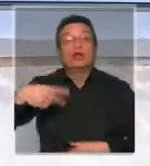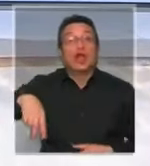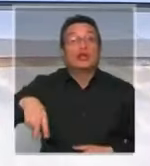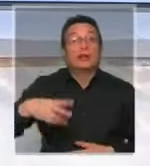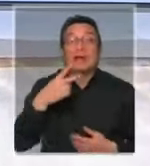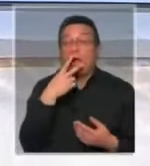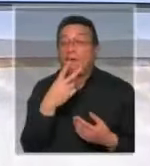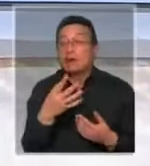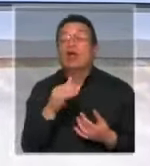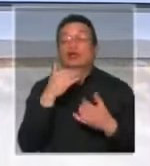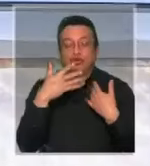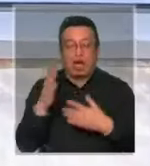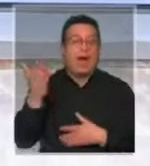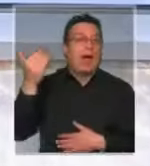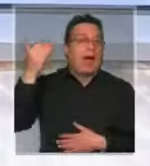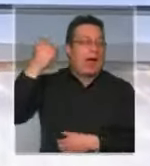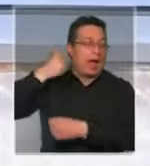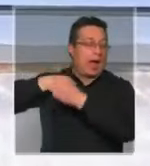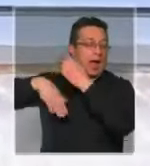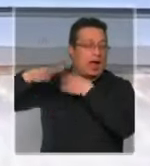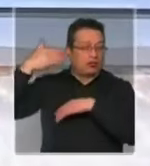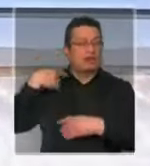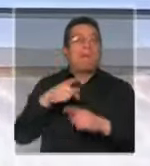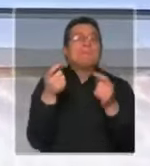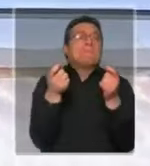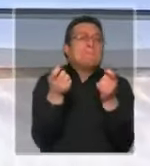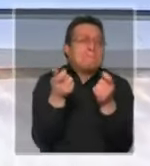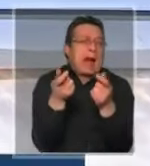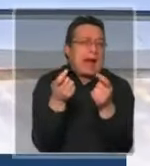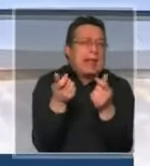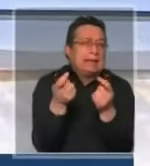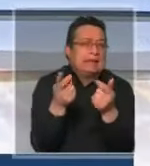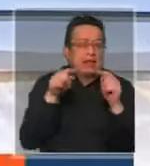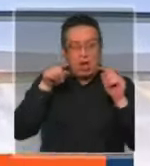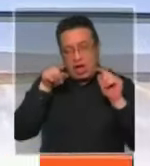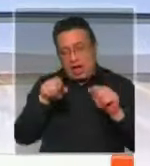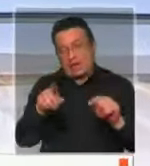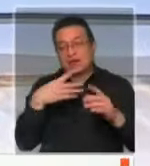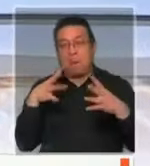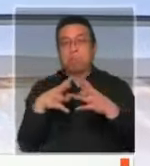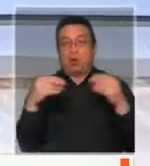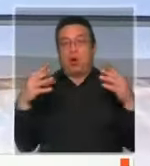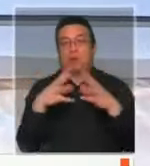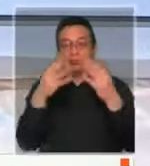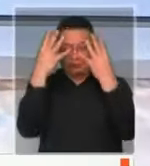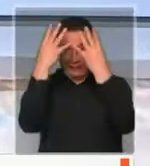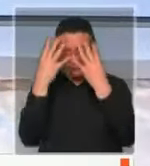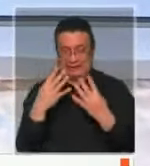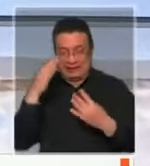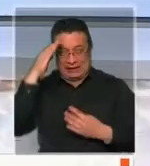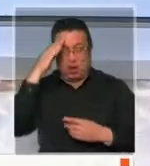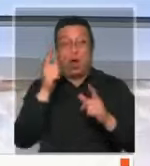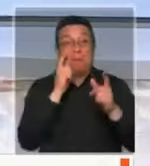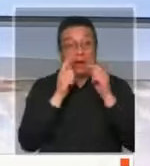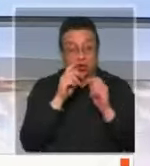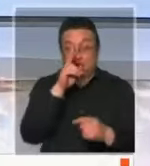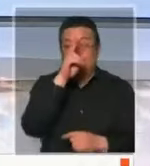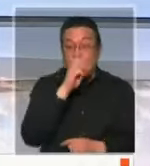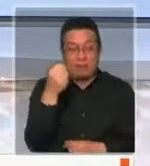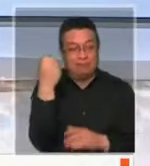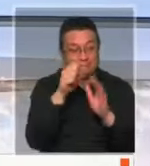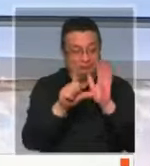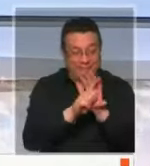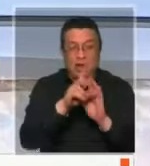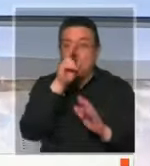tenido algo similar años atrás con, en ese caso, la fuga de reos de igual de peligrosos con delitos similares,